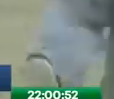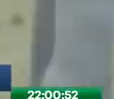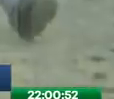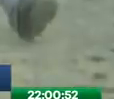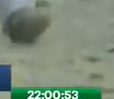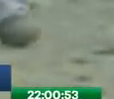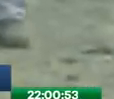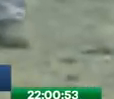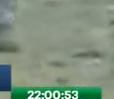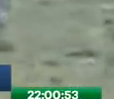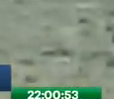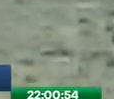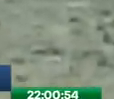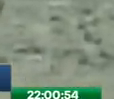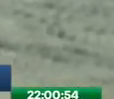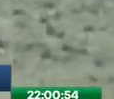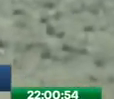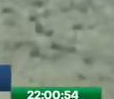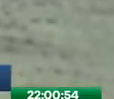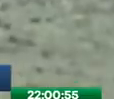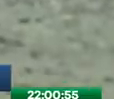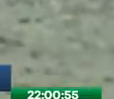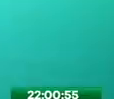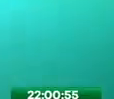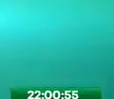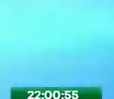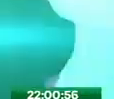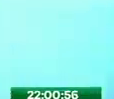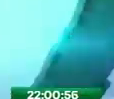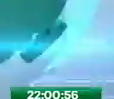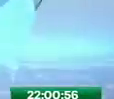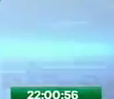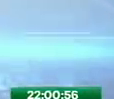Así empieza la noticia, Emisión Estelar.